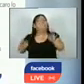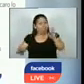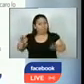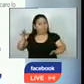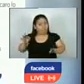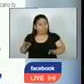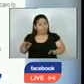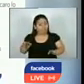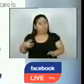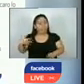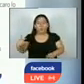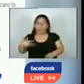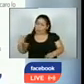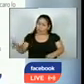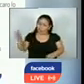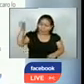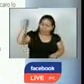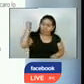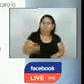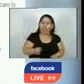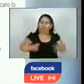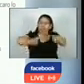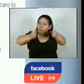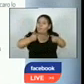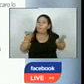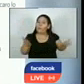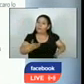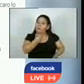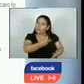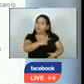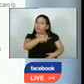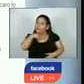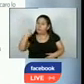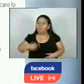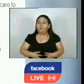impune. Los haremos pagar caro por lo que hicieron".